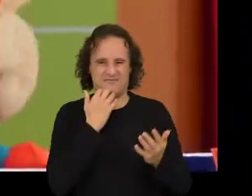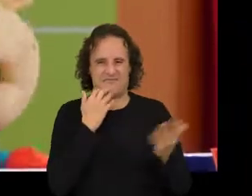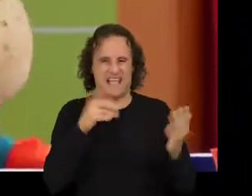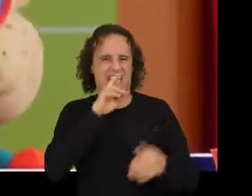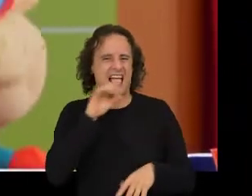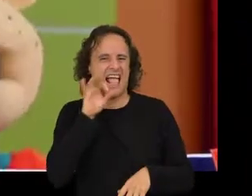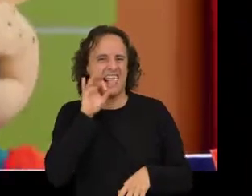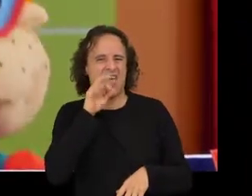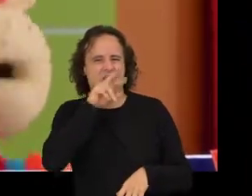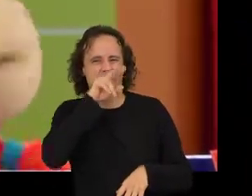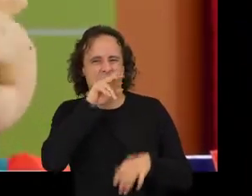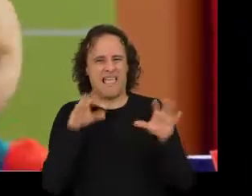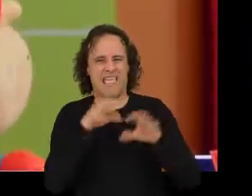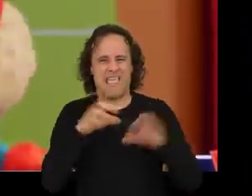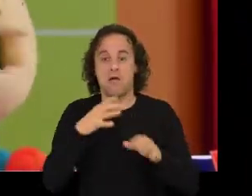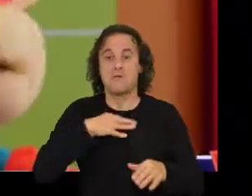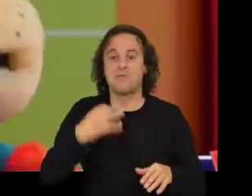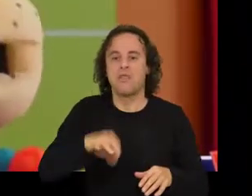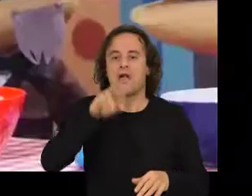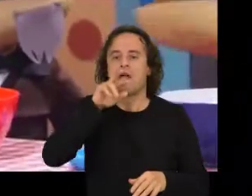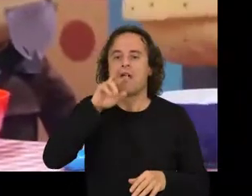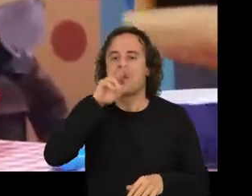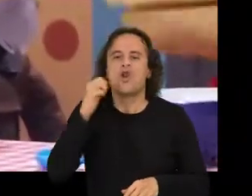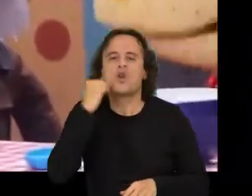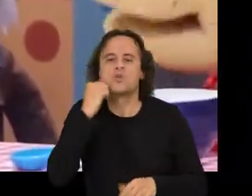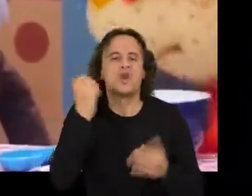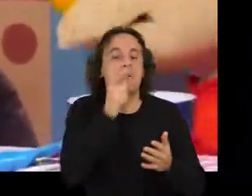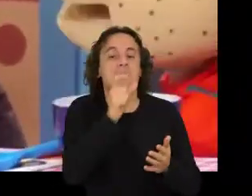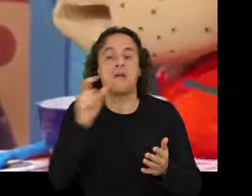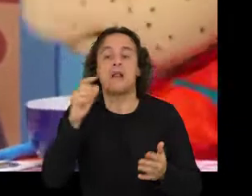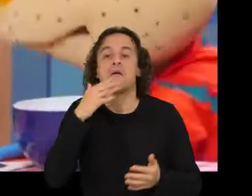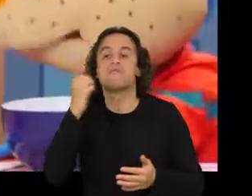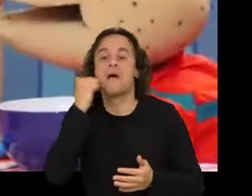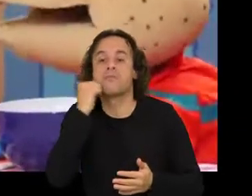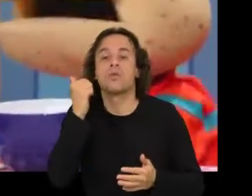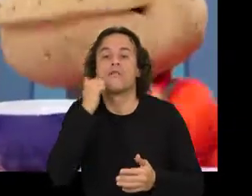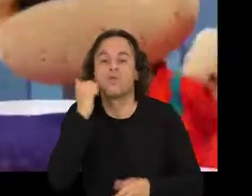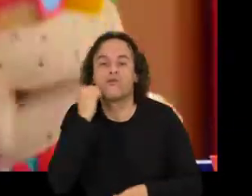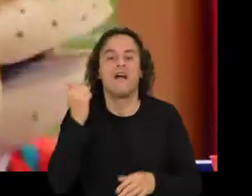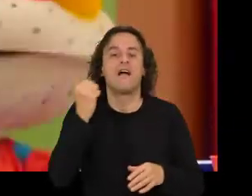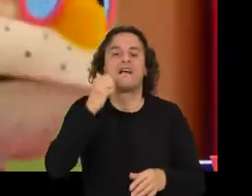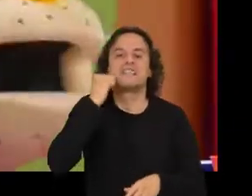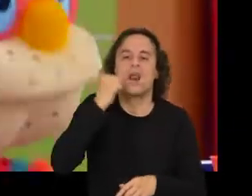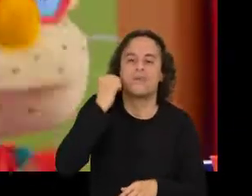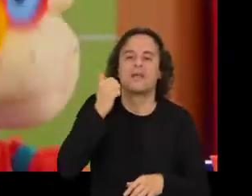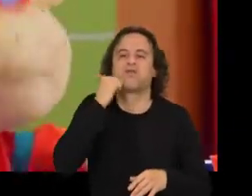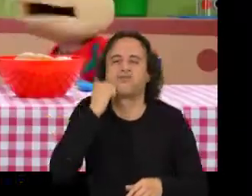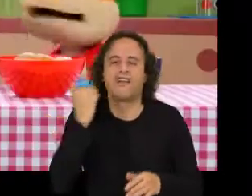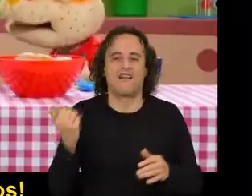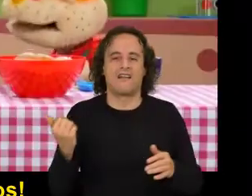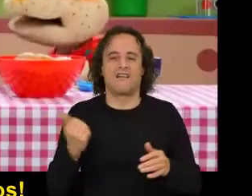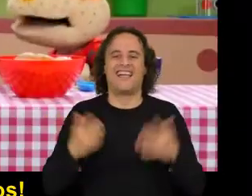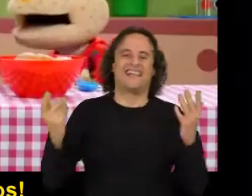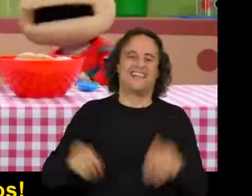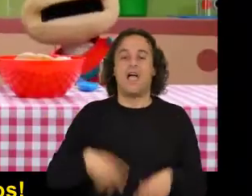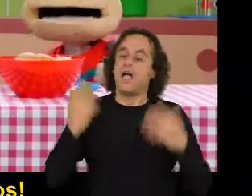del por falar en galego, puídolles falar en ruso. Esmarov, Popov, señoros, Pipov, Skalofov.